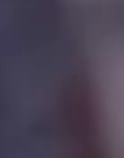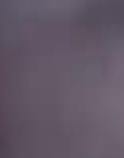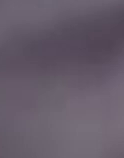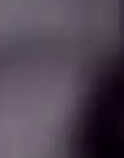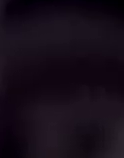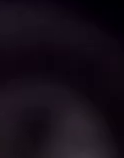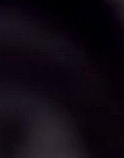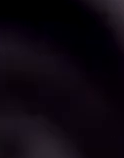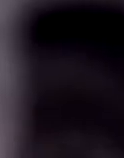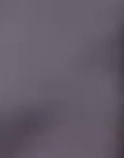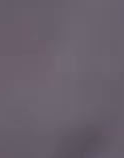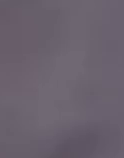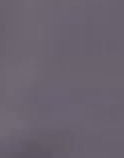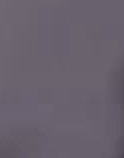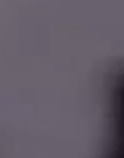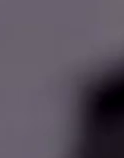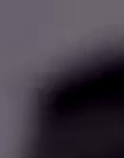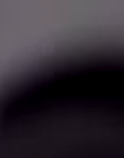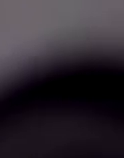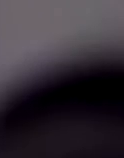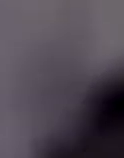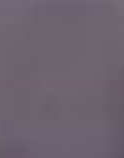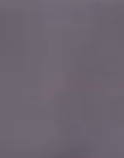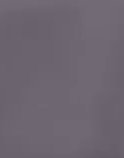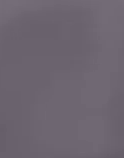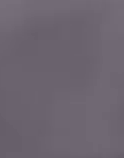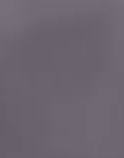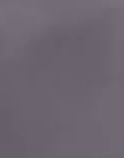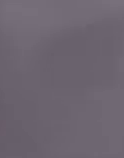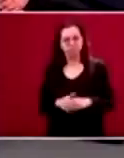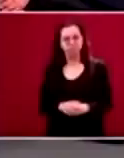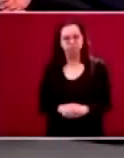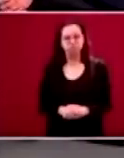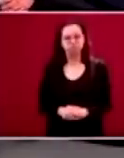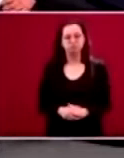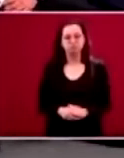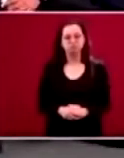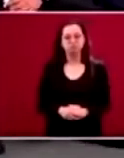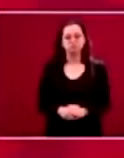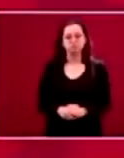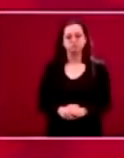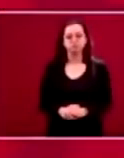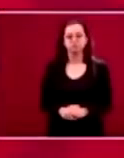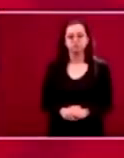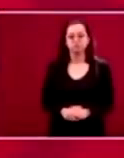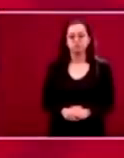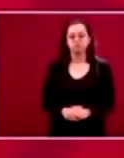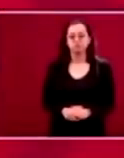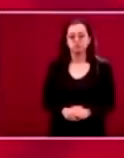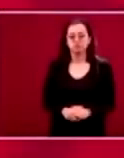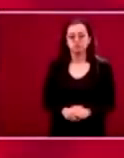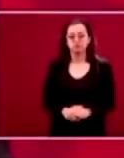de la clase media o la clase media alta, quienes le ayudaron a ganar, por cierto, la presidencia de la República, se quedaron esperando algún mensaje de